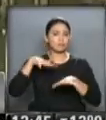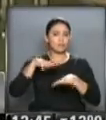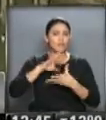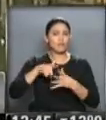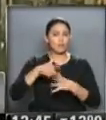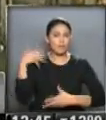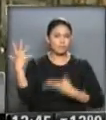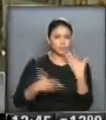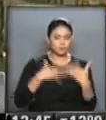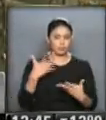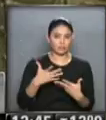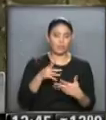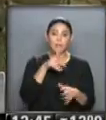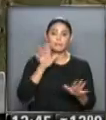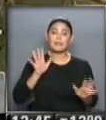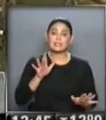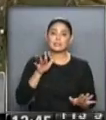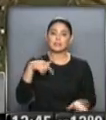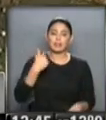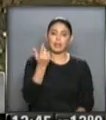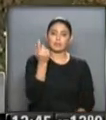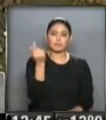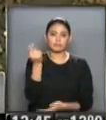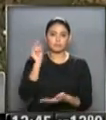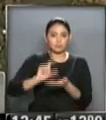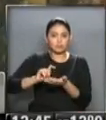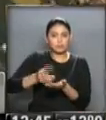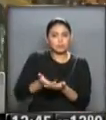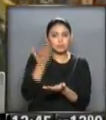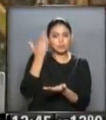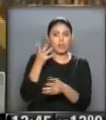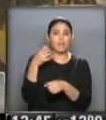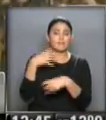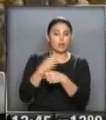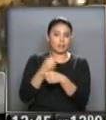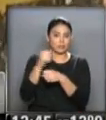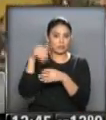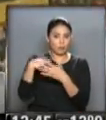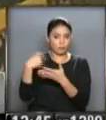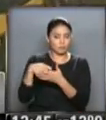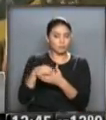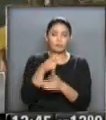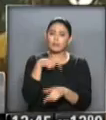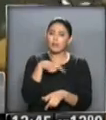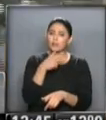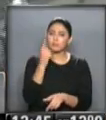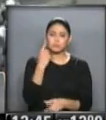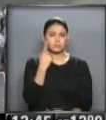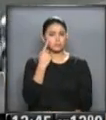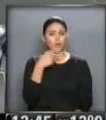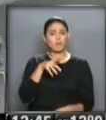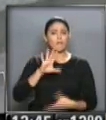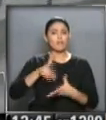protestas. El motivo aparentemente es el aumento de la tarifa de colectivo, pero lo que llama la atención es la violencia con